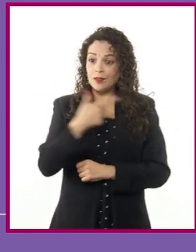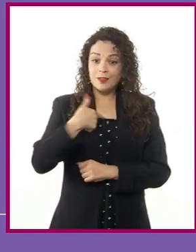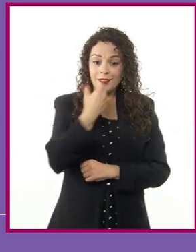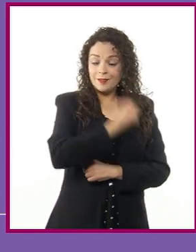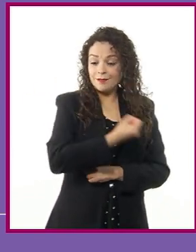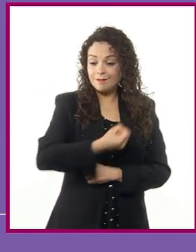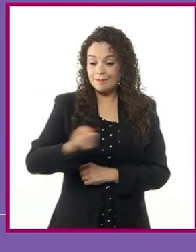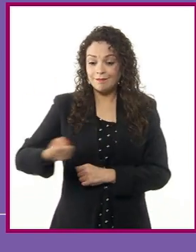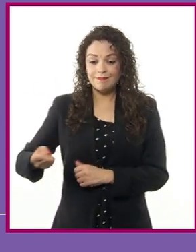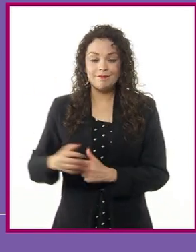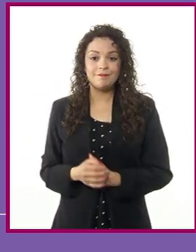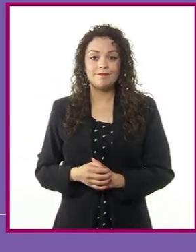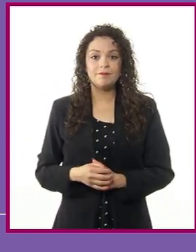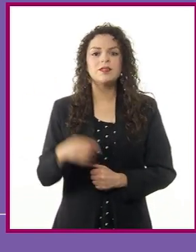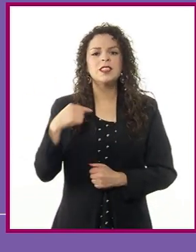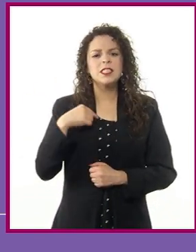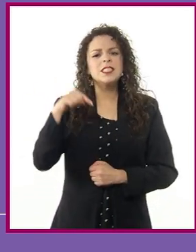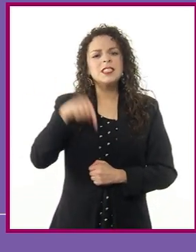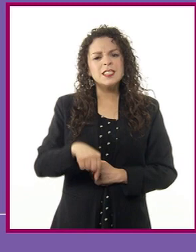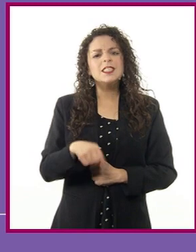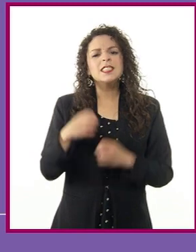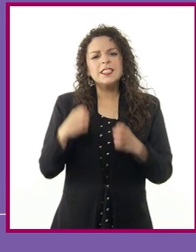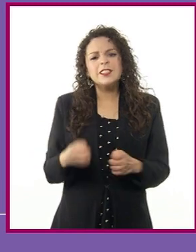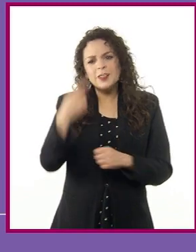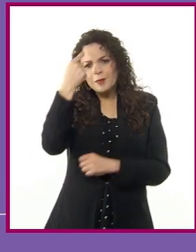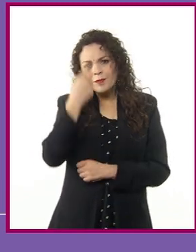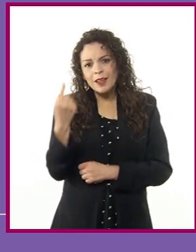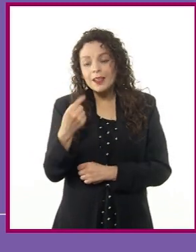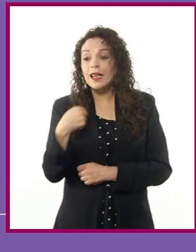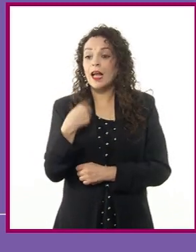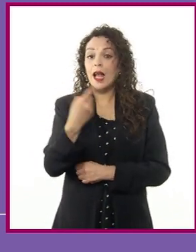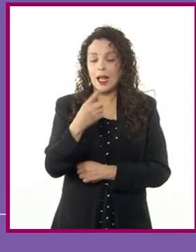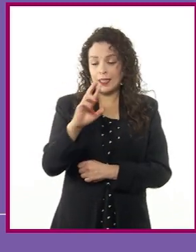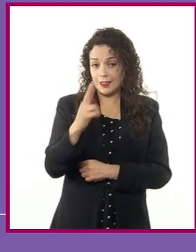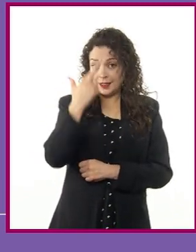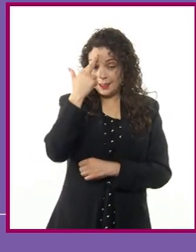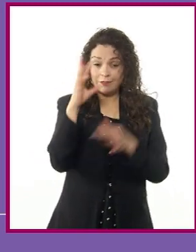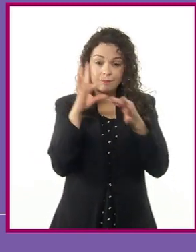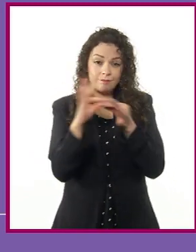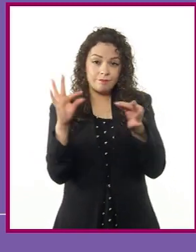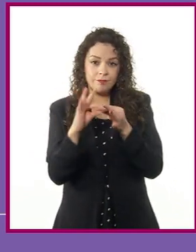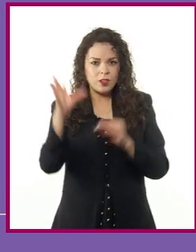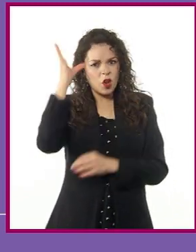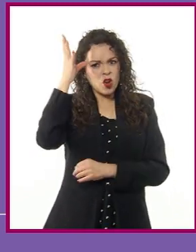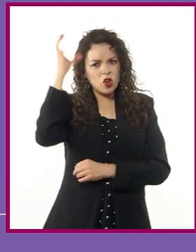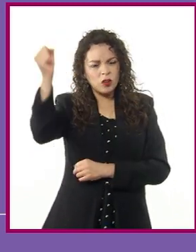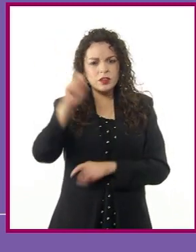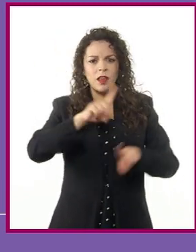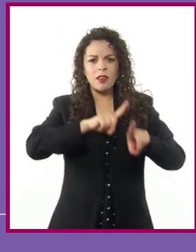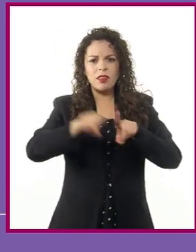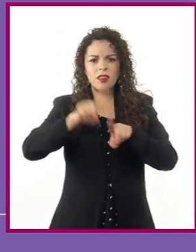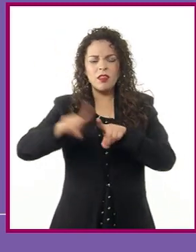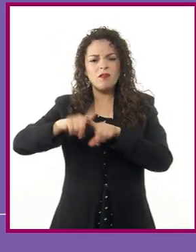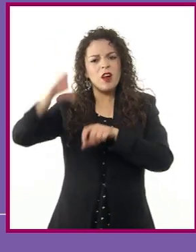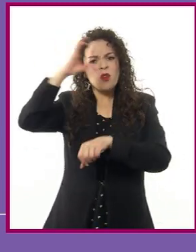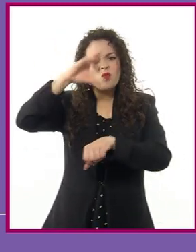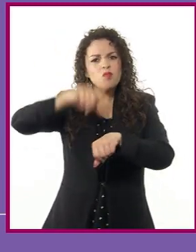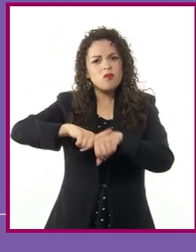saludarles. Estoy aquí porque quiero recordarles a qué se refiere el concepto de diversidad